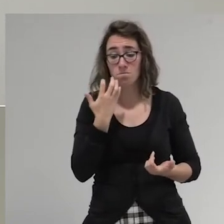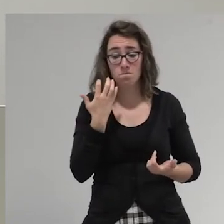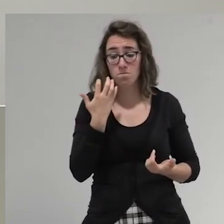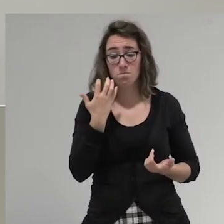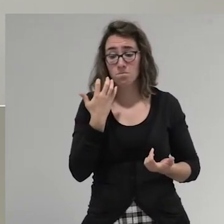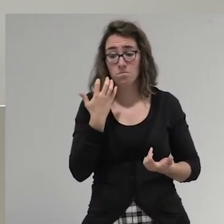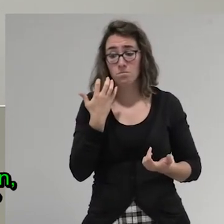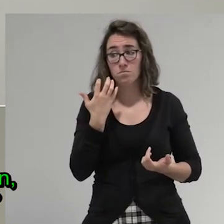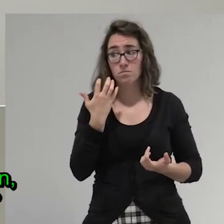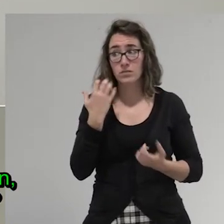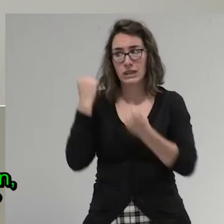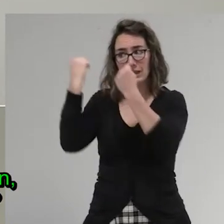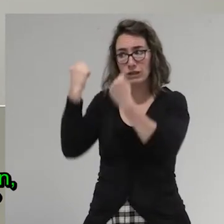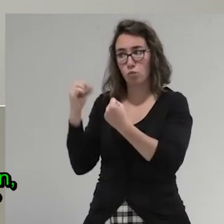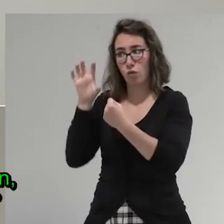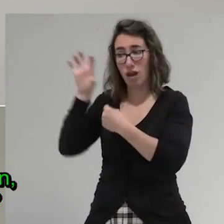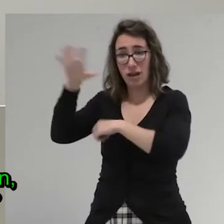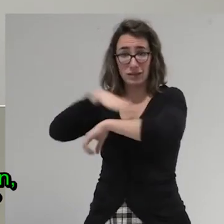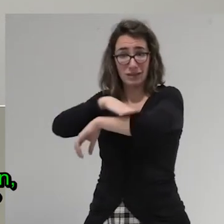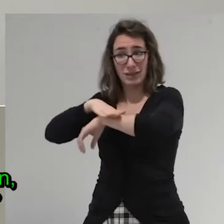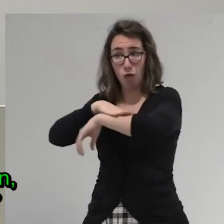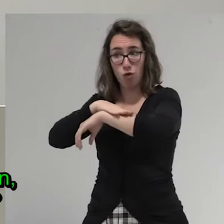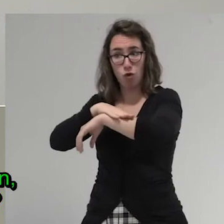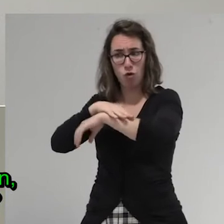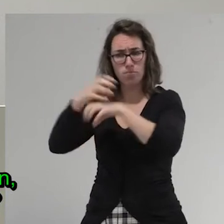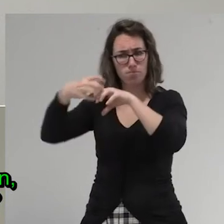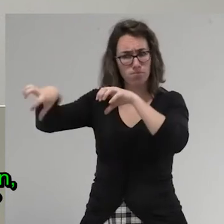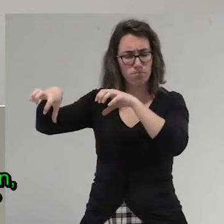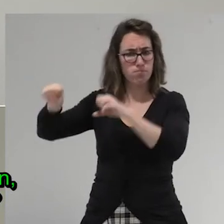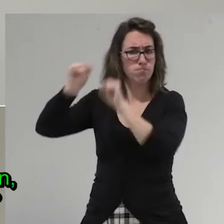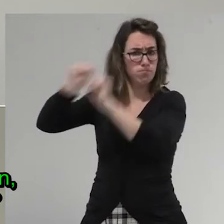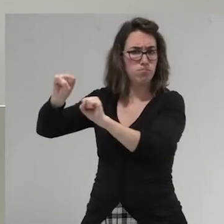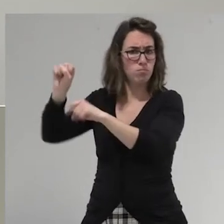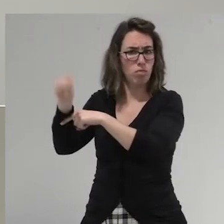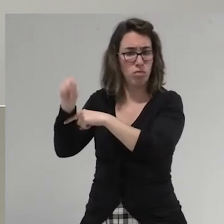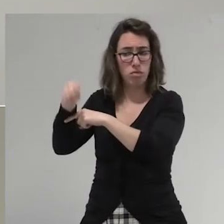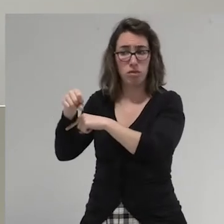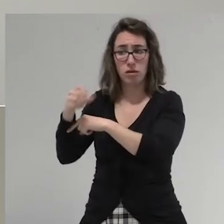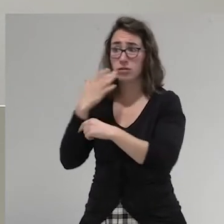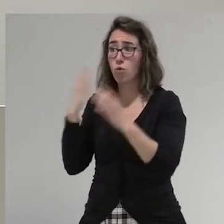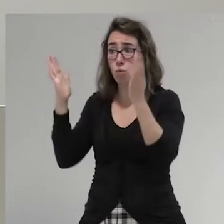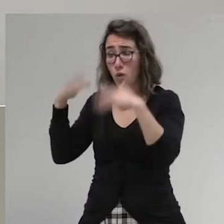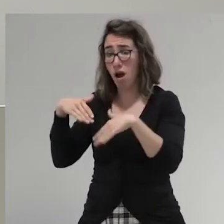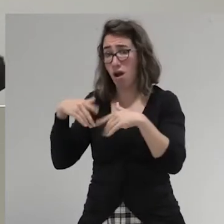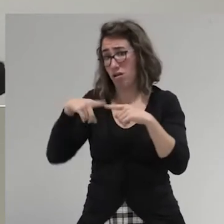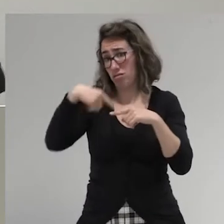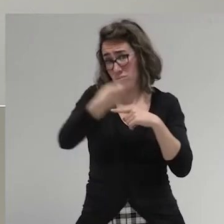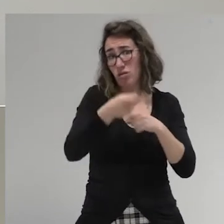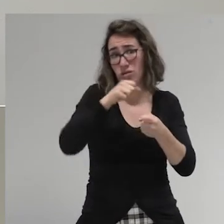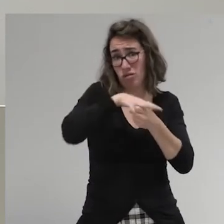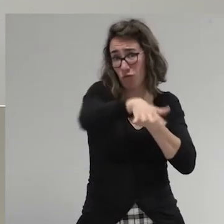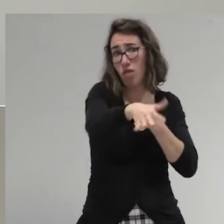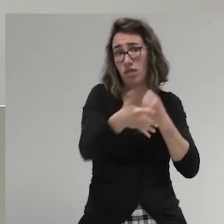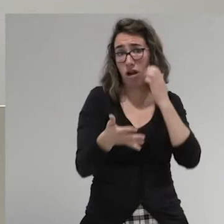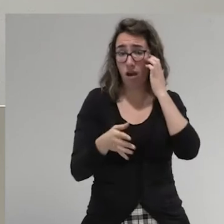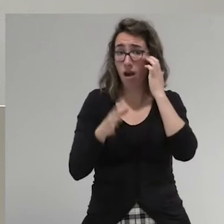un reconocimiento institucional y de Estado hacia determinada parte de la población, ¿por qué lo va a haber a nivel social? ¿Por qué va a haber esa facilidad? O sea, la sociedad es un reflejo de